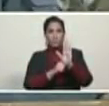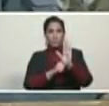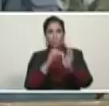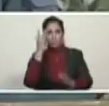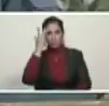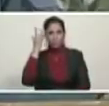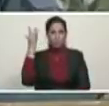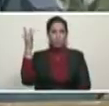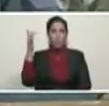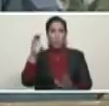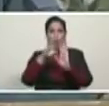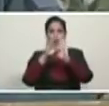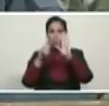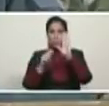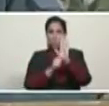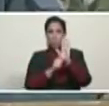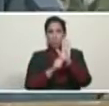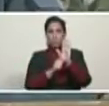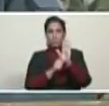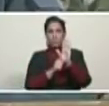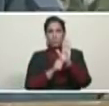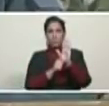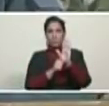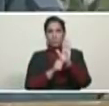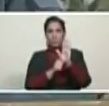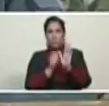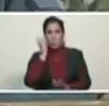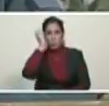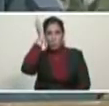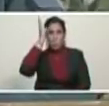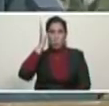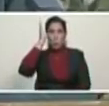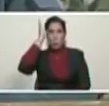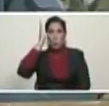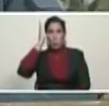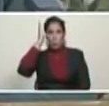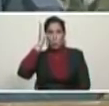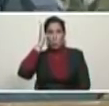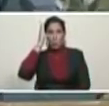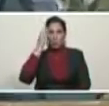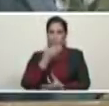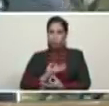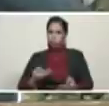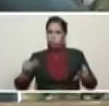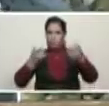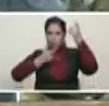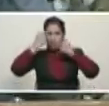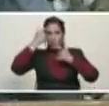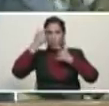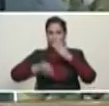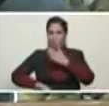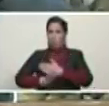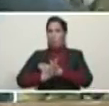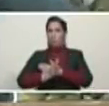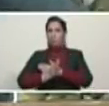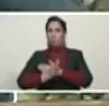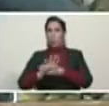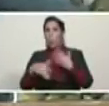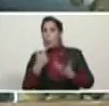sabiduría constitucional, concepto eminentemente chavista. Cuando digo chavista,